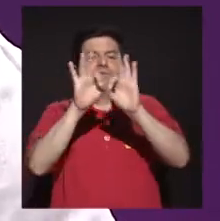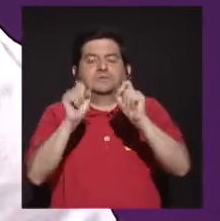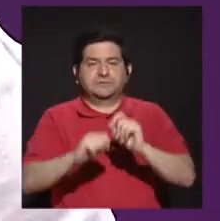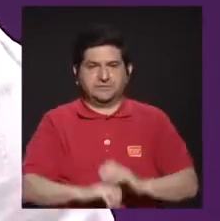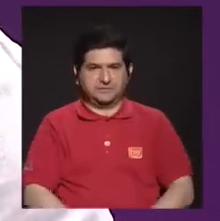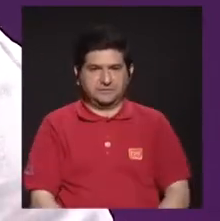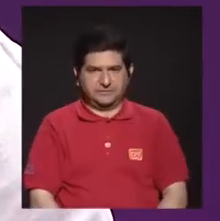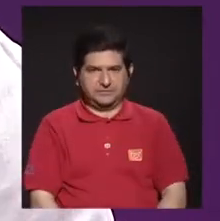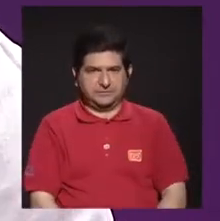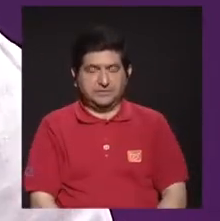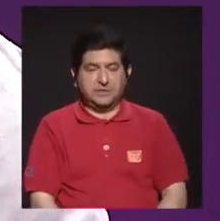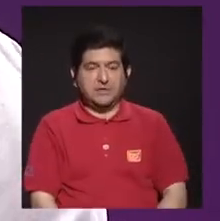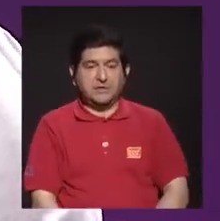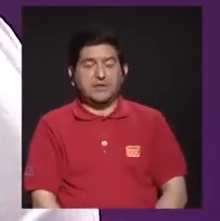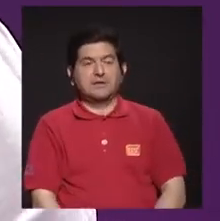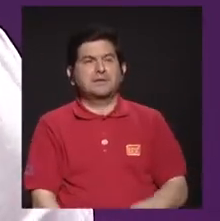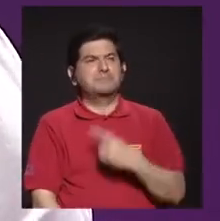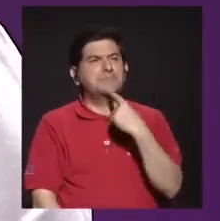que